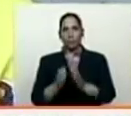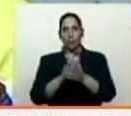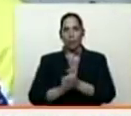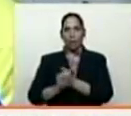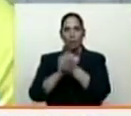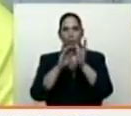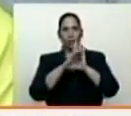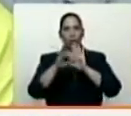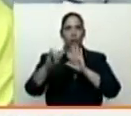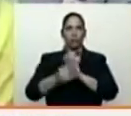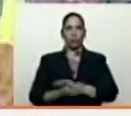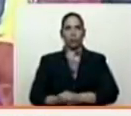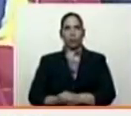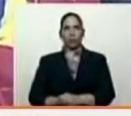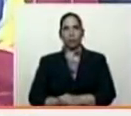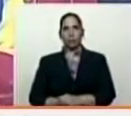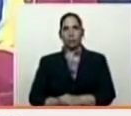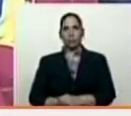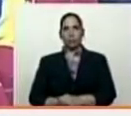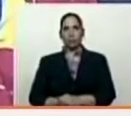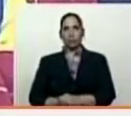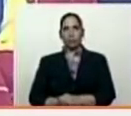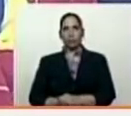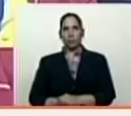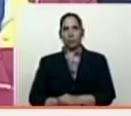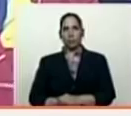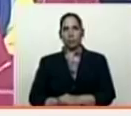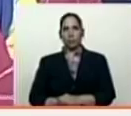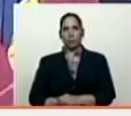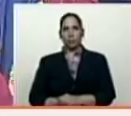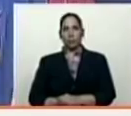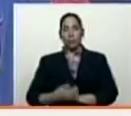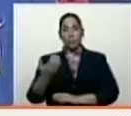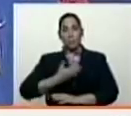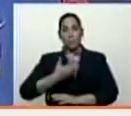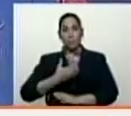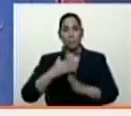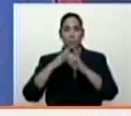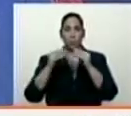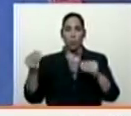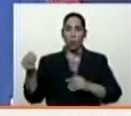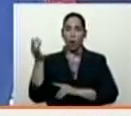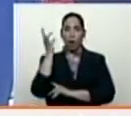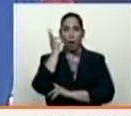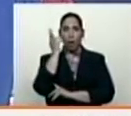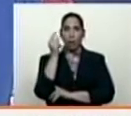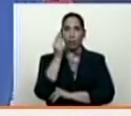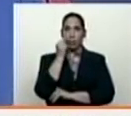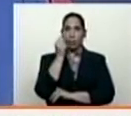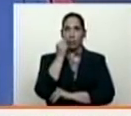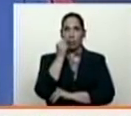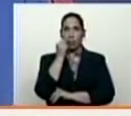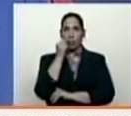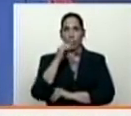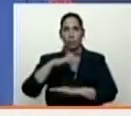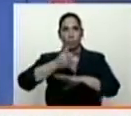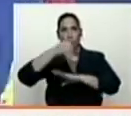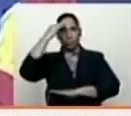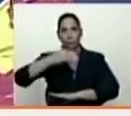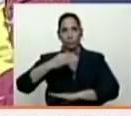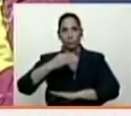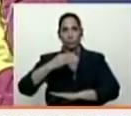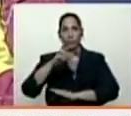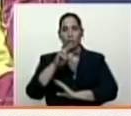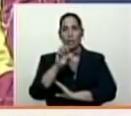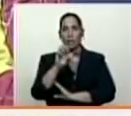aquí presentes, a los alcaldes y alcaldesas, comandante de la